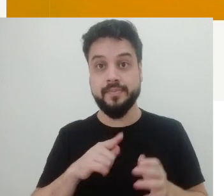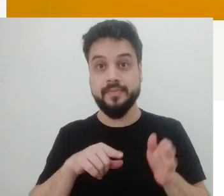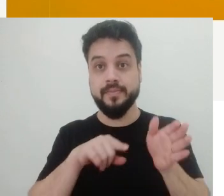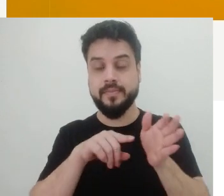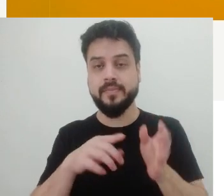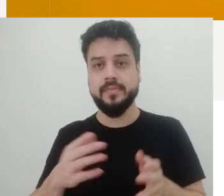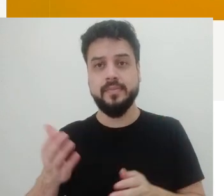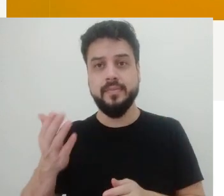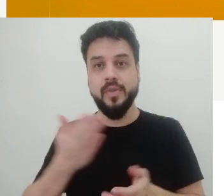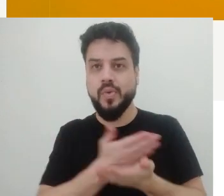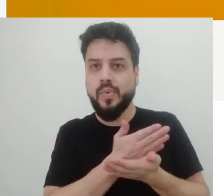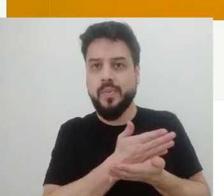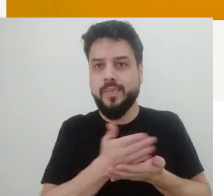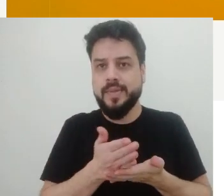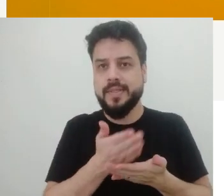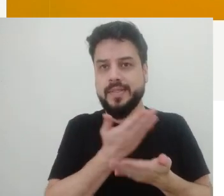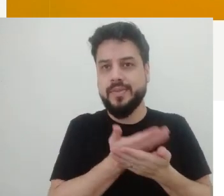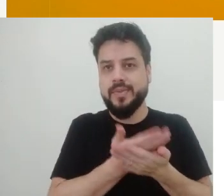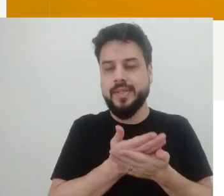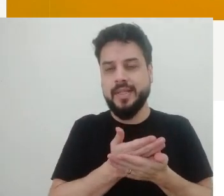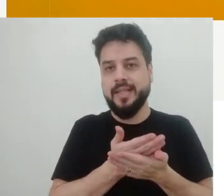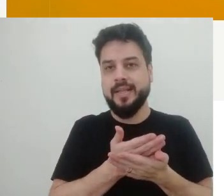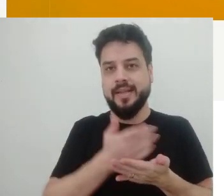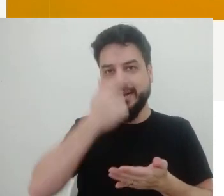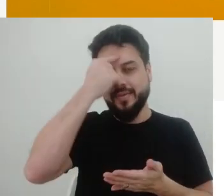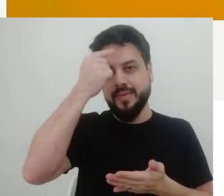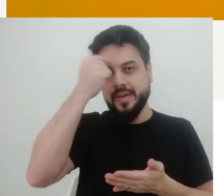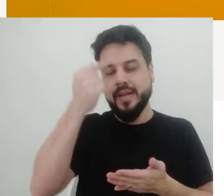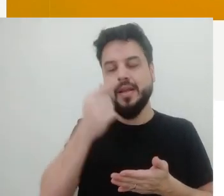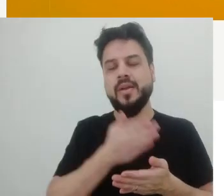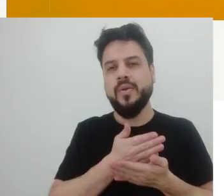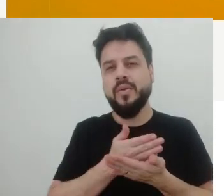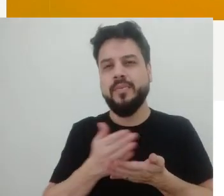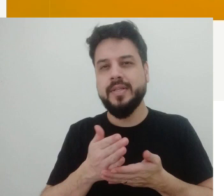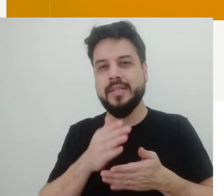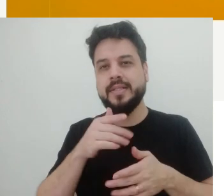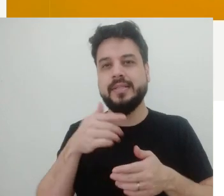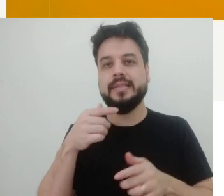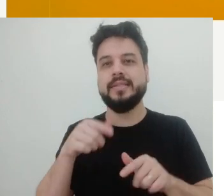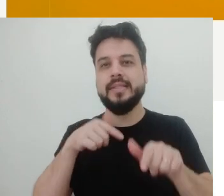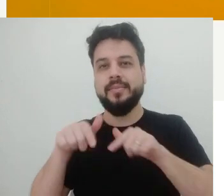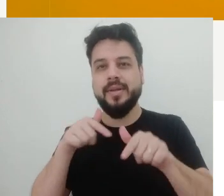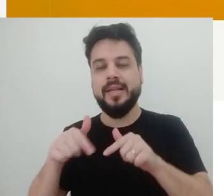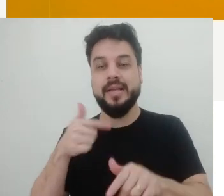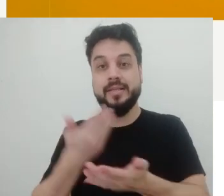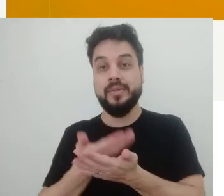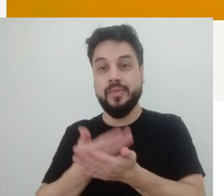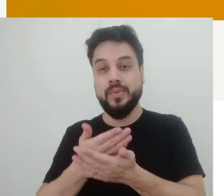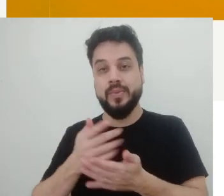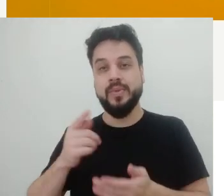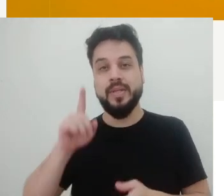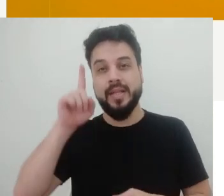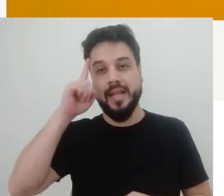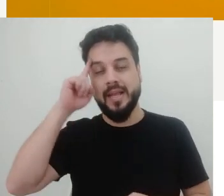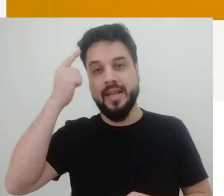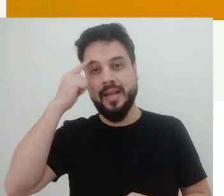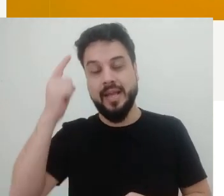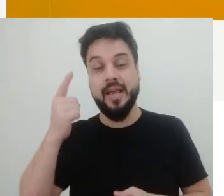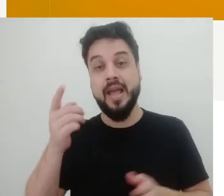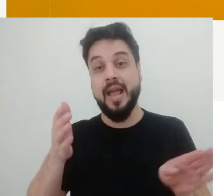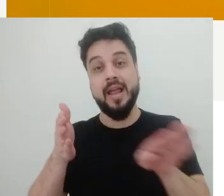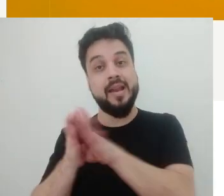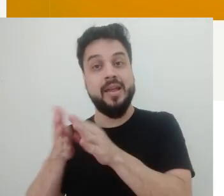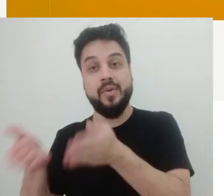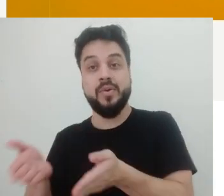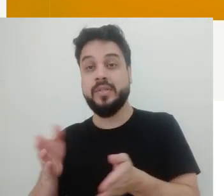vida académica he trabajado en estudios de las ideas o estudios eidéticos, como también se denomina en la actualidad. Pero